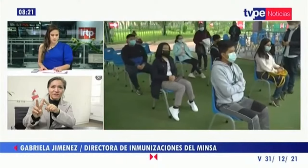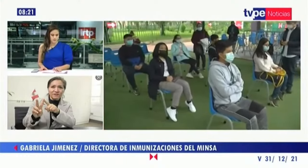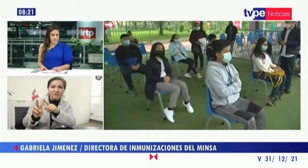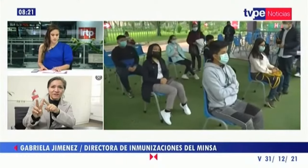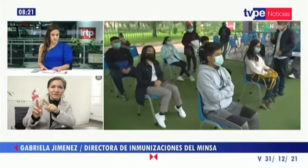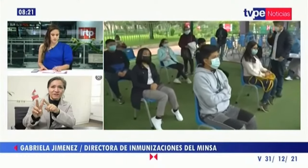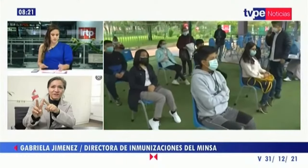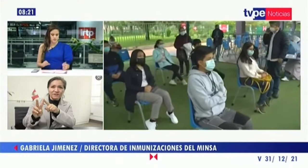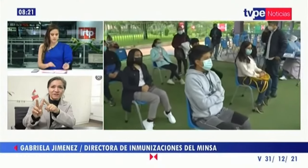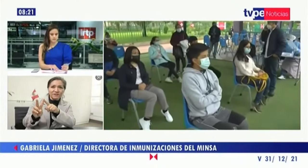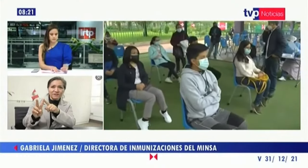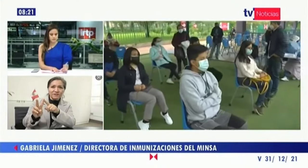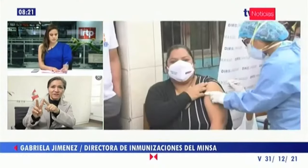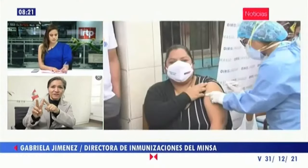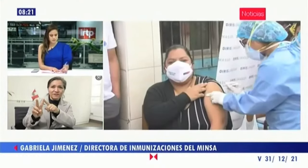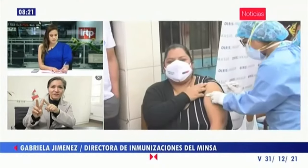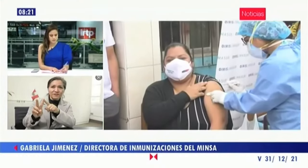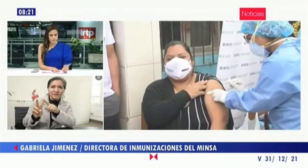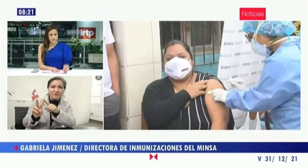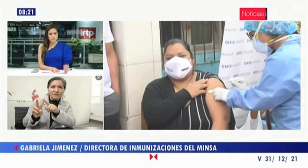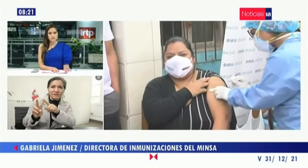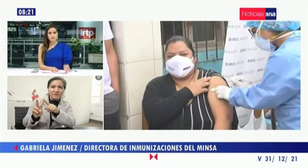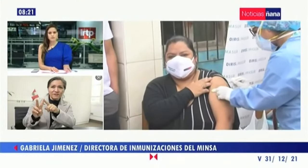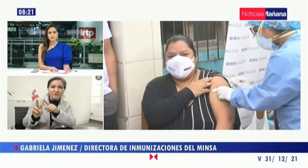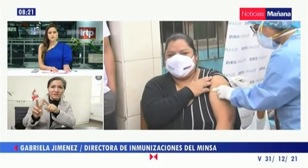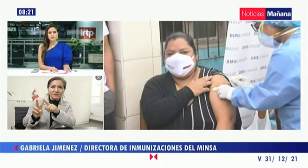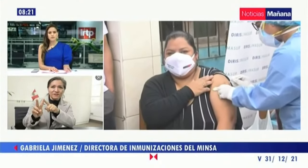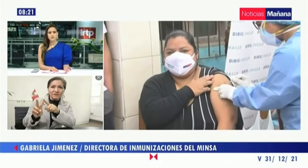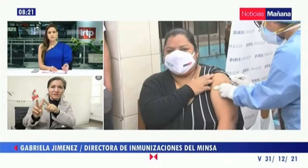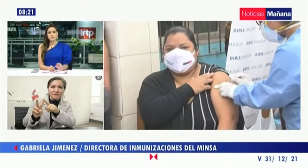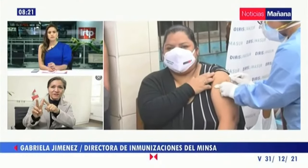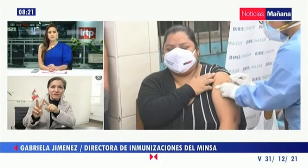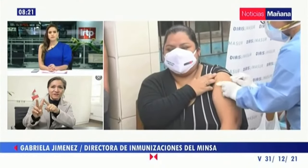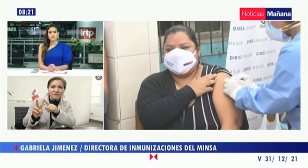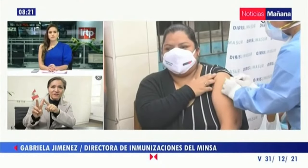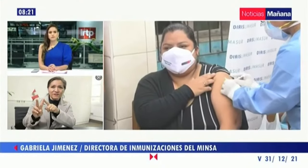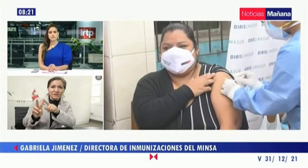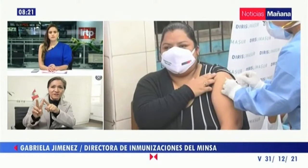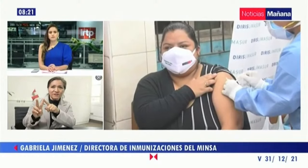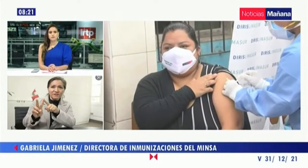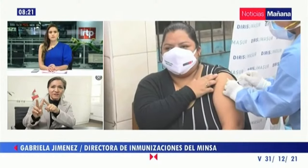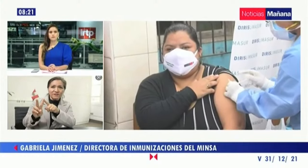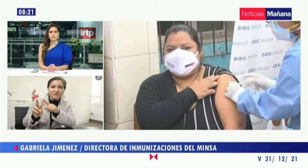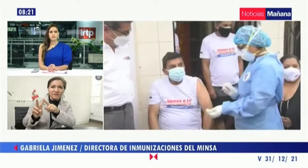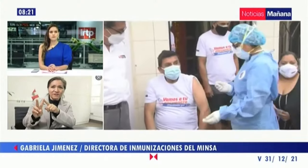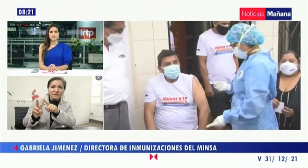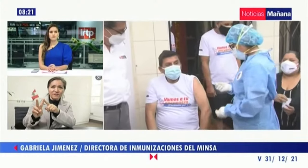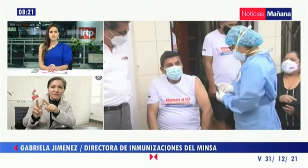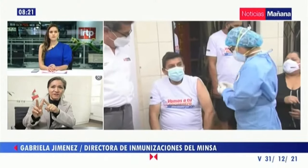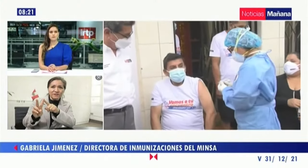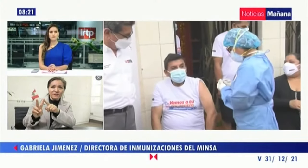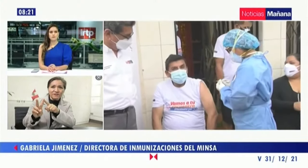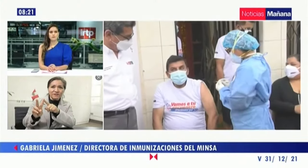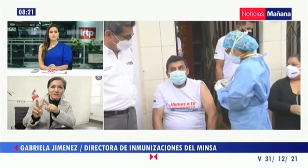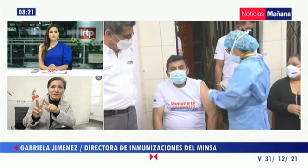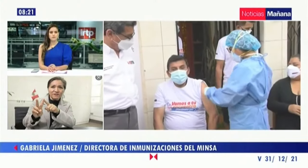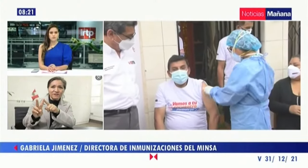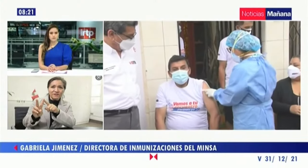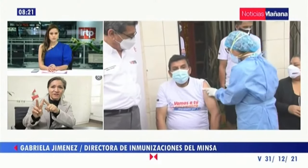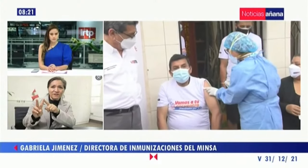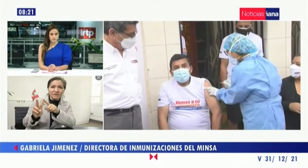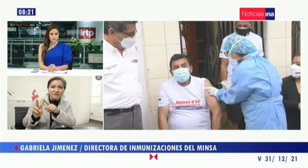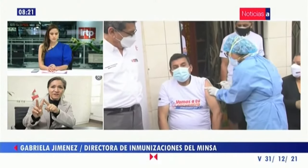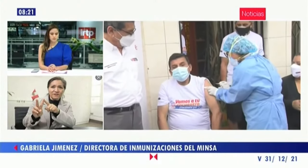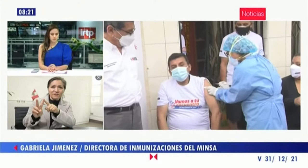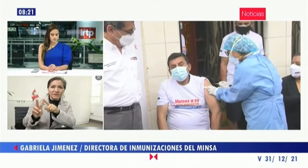toda la semana, porque siempre medimos de lunes hacia adelante. Entonces, de la cuenta que tuvimos hasta el día 26